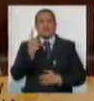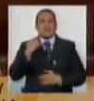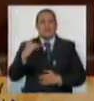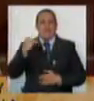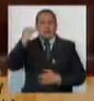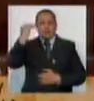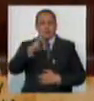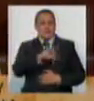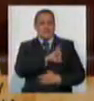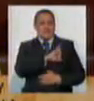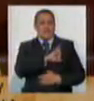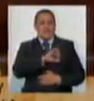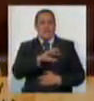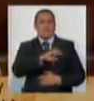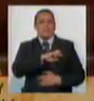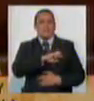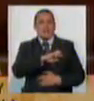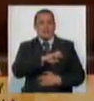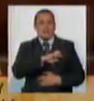de inicial y de primaria.